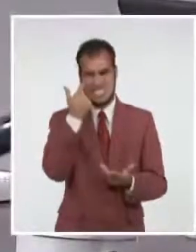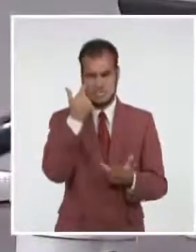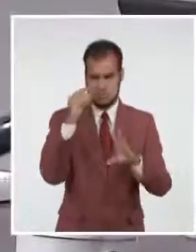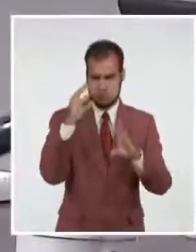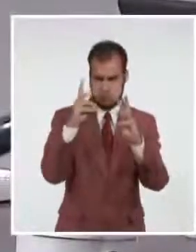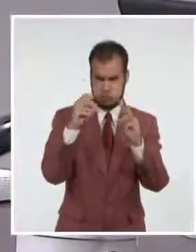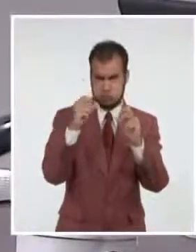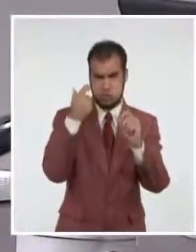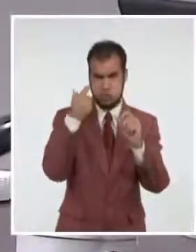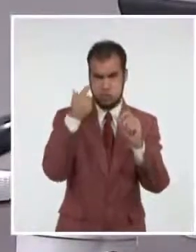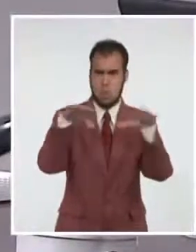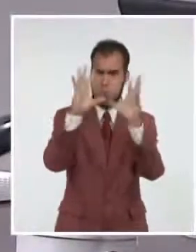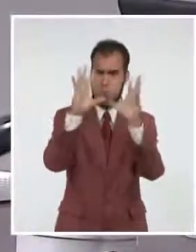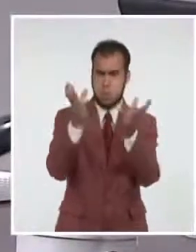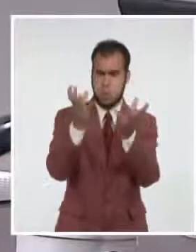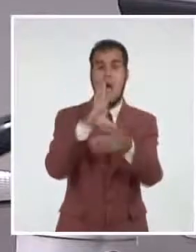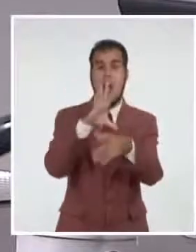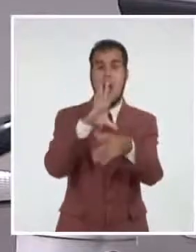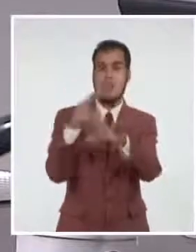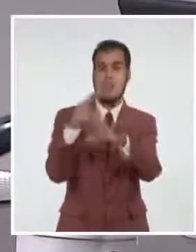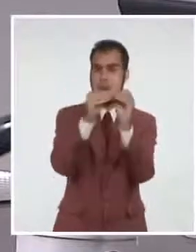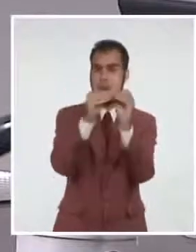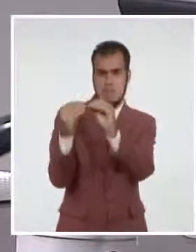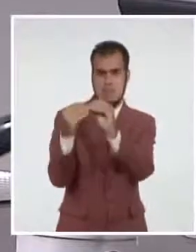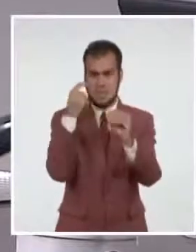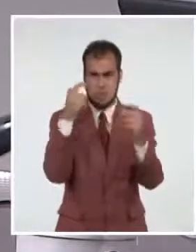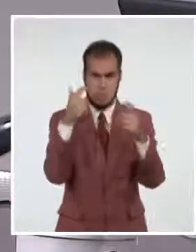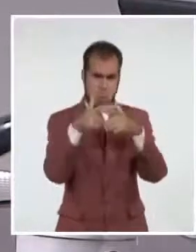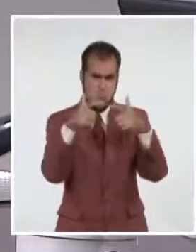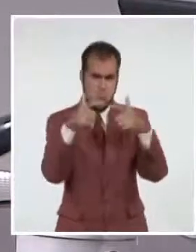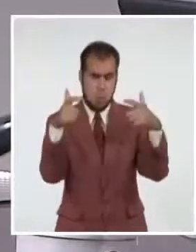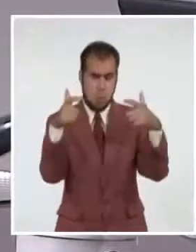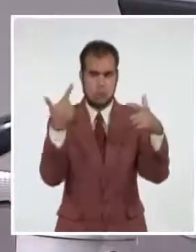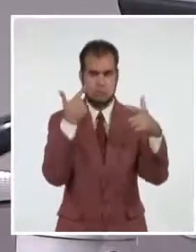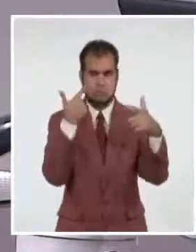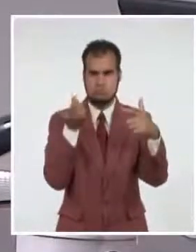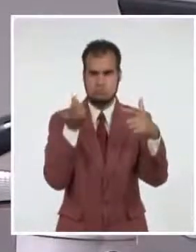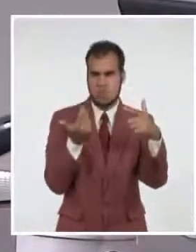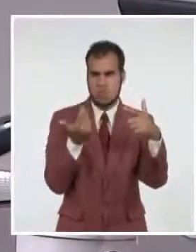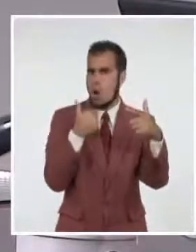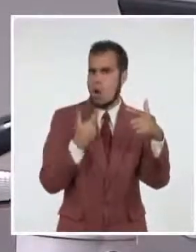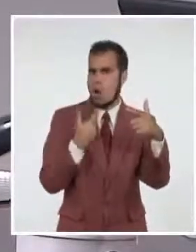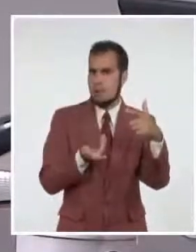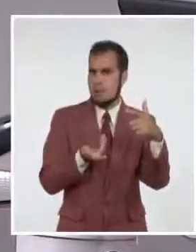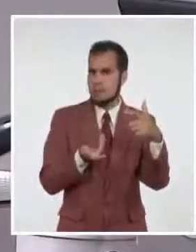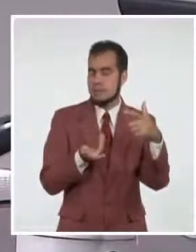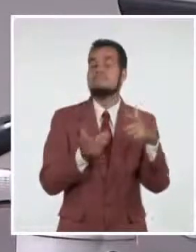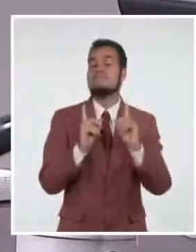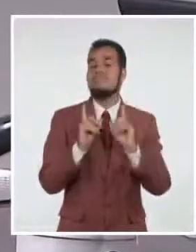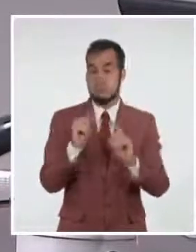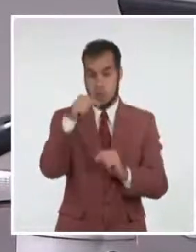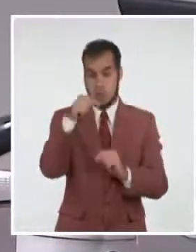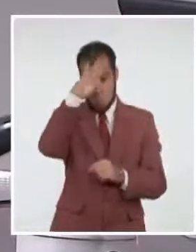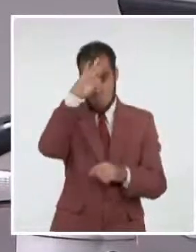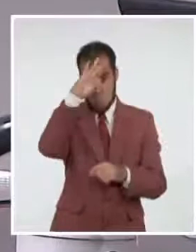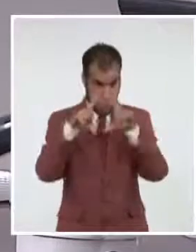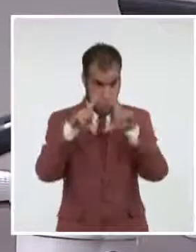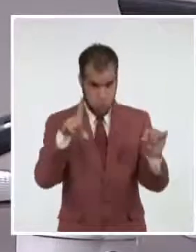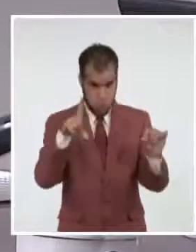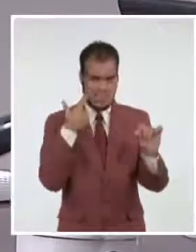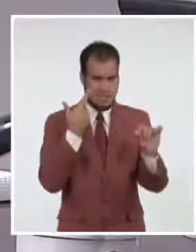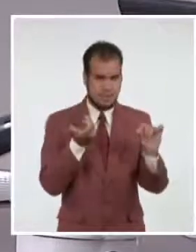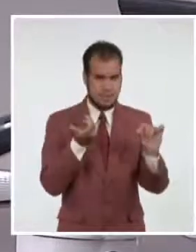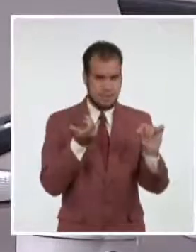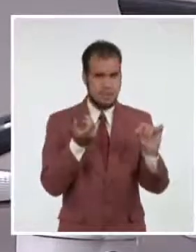mundo. Y para el caso de Cuba, el reto, el desafío que nosotros tenemos es saber cada vez